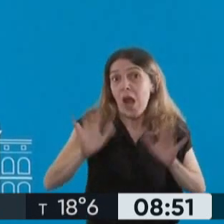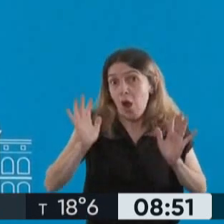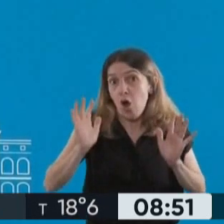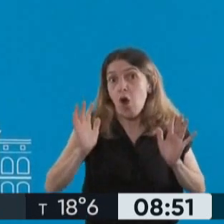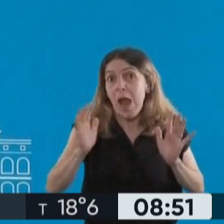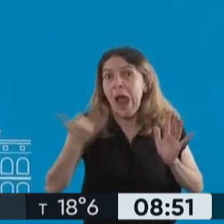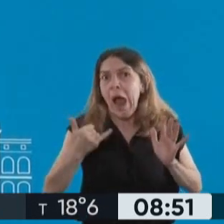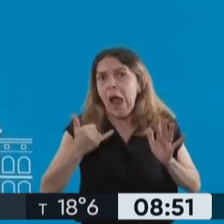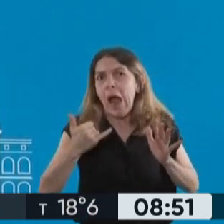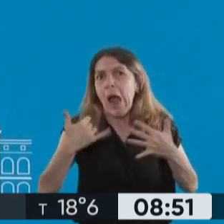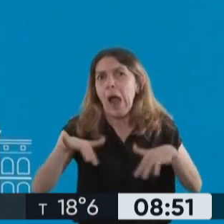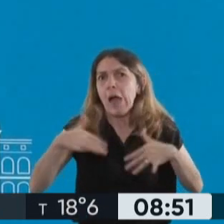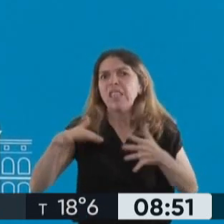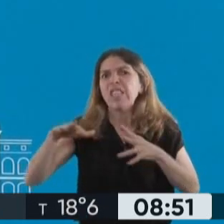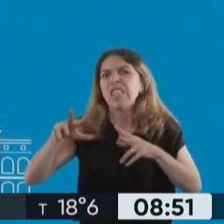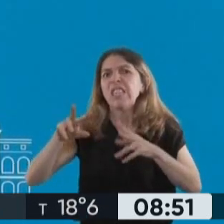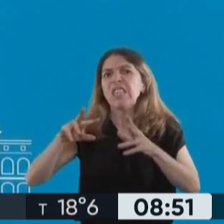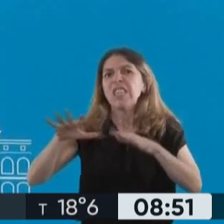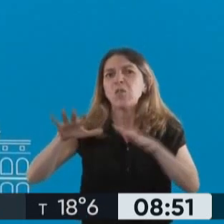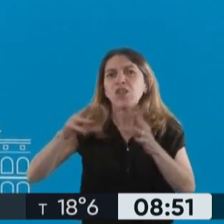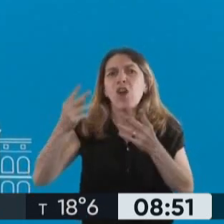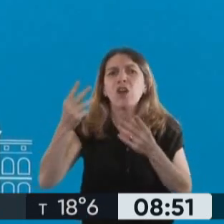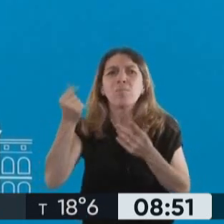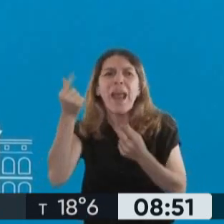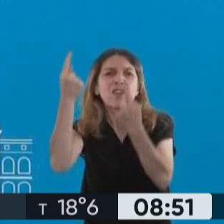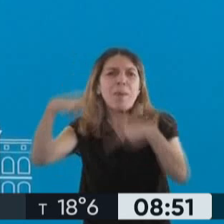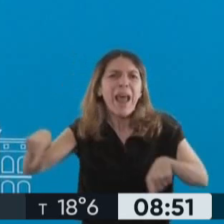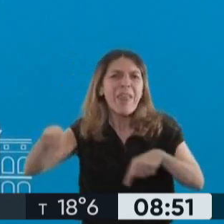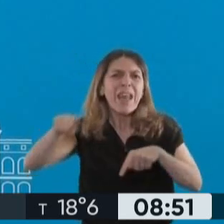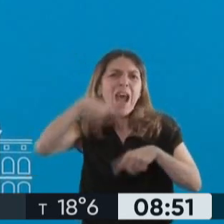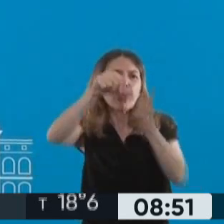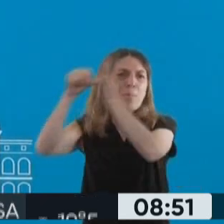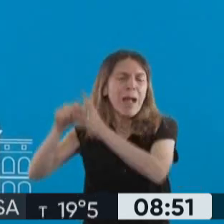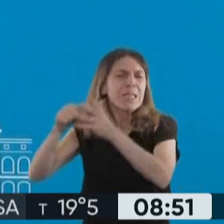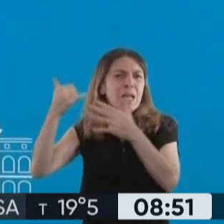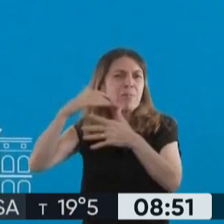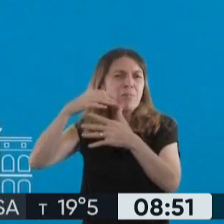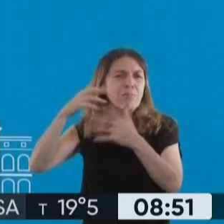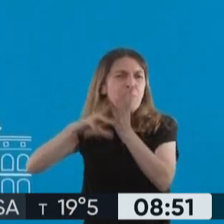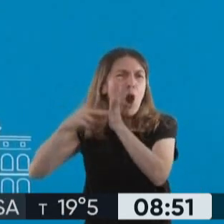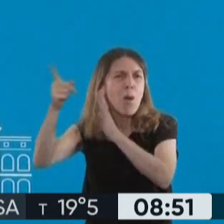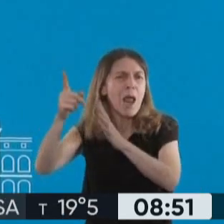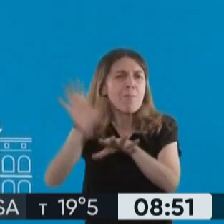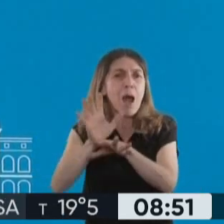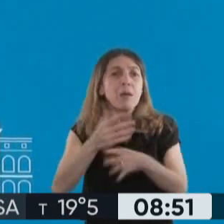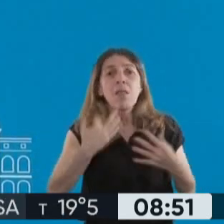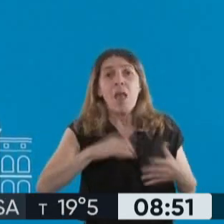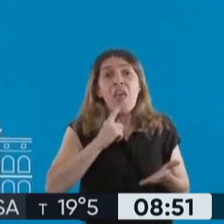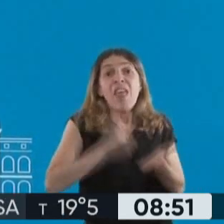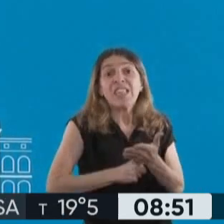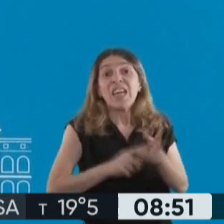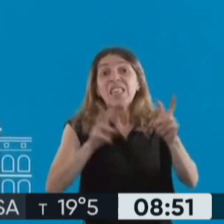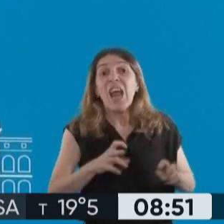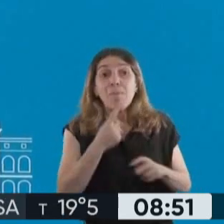de crisis internacional con respecto a los precios de las mercaderías, poder tomar decisiones unilaterales con respecto a los precios de